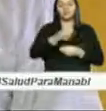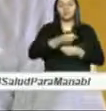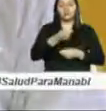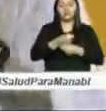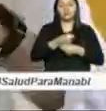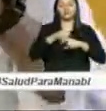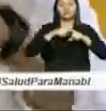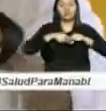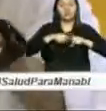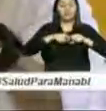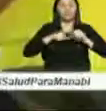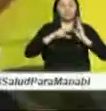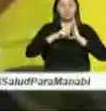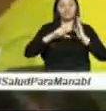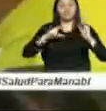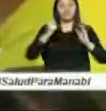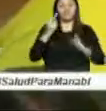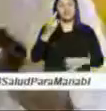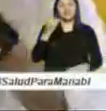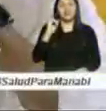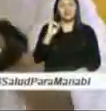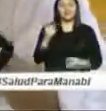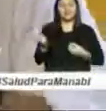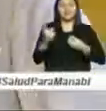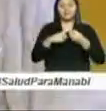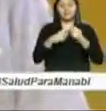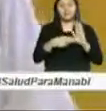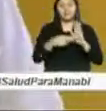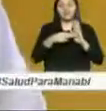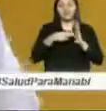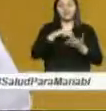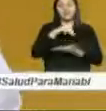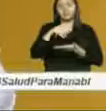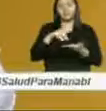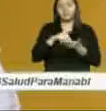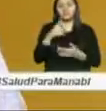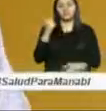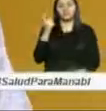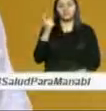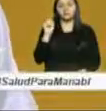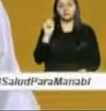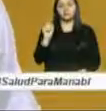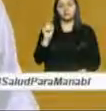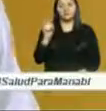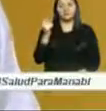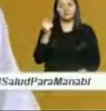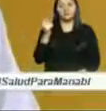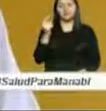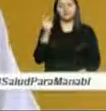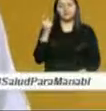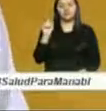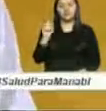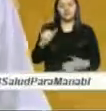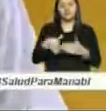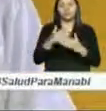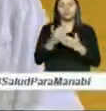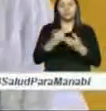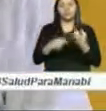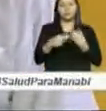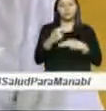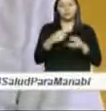Servicio de Rentas Internas, registrados en Manabí, existen 11.000 nuevos negocios. ¿Qué muestra